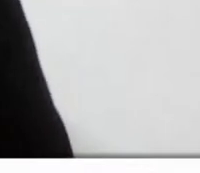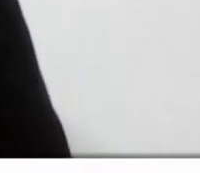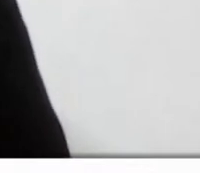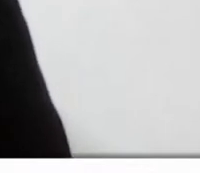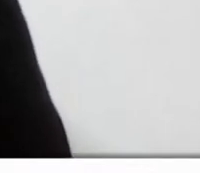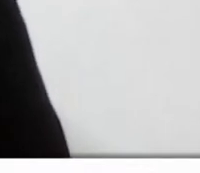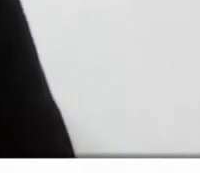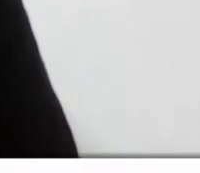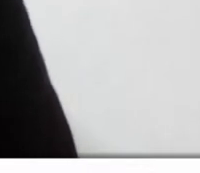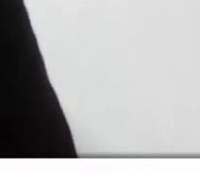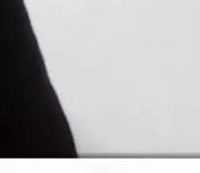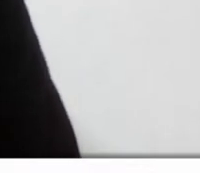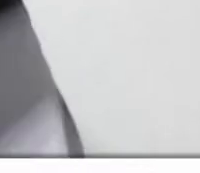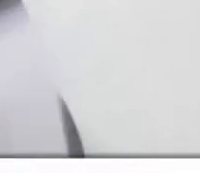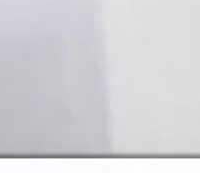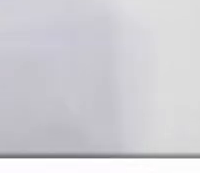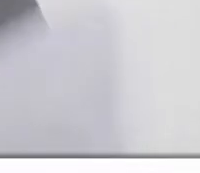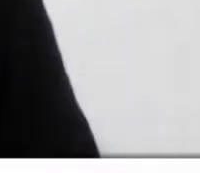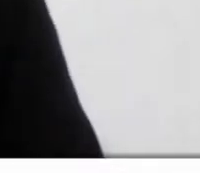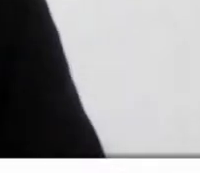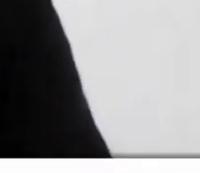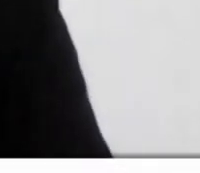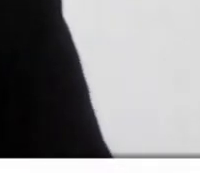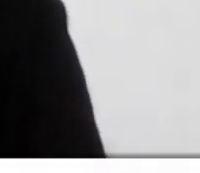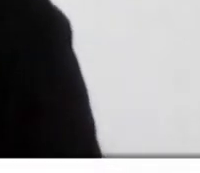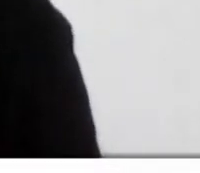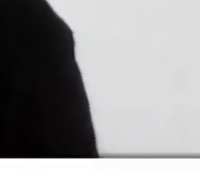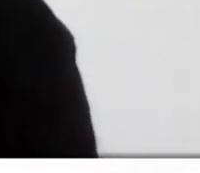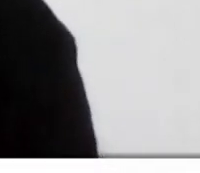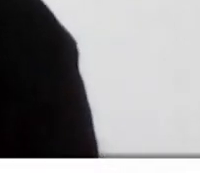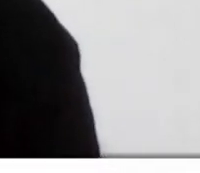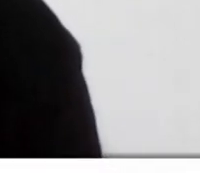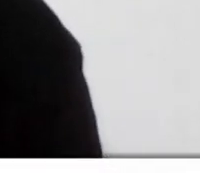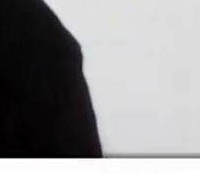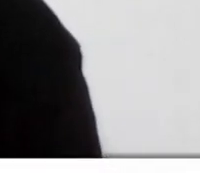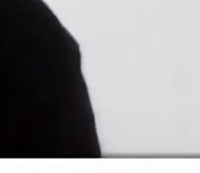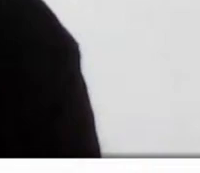el colmo de la Guardia Rural? Estar en el medio de una ciudad.